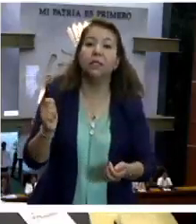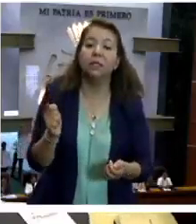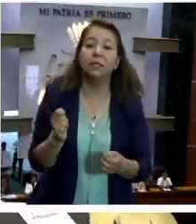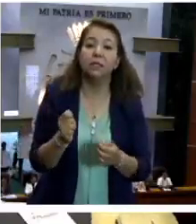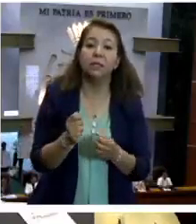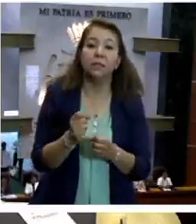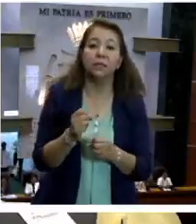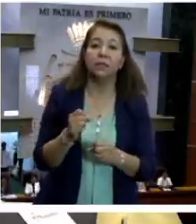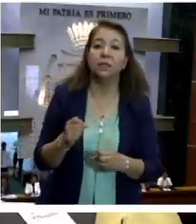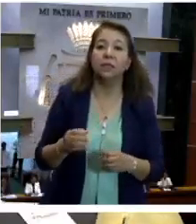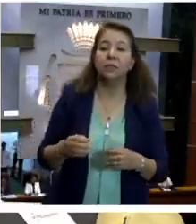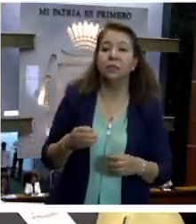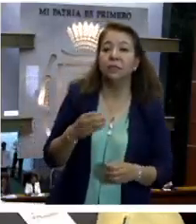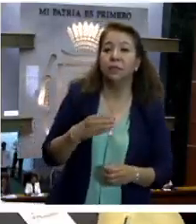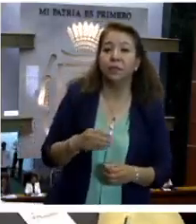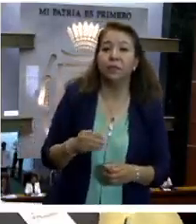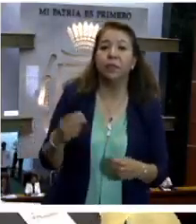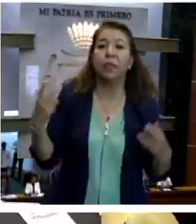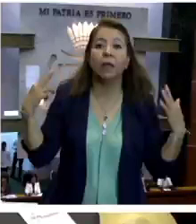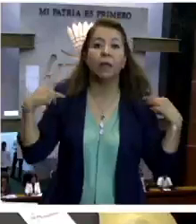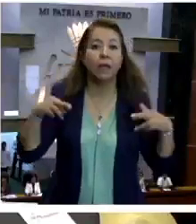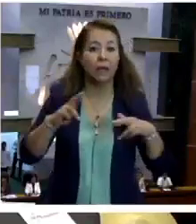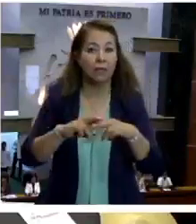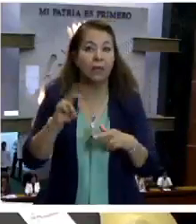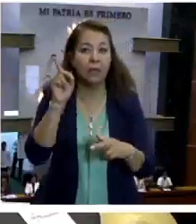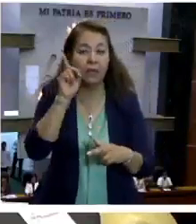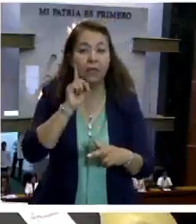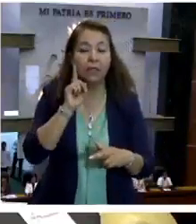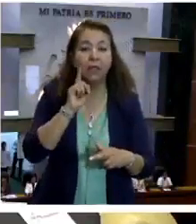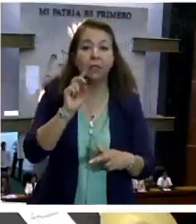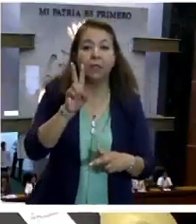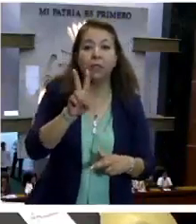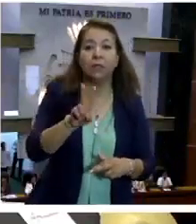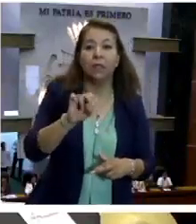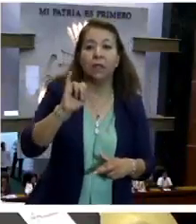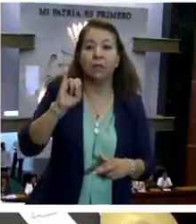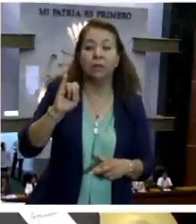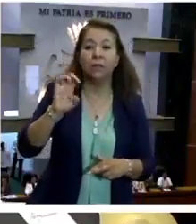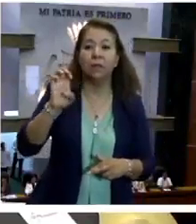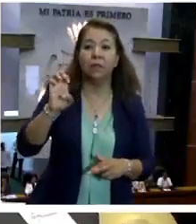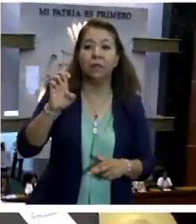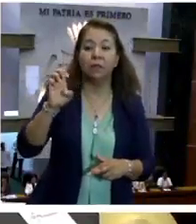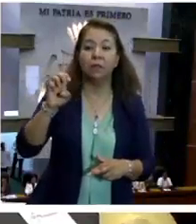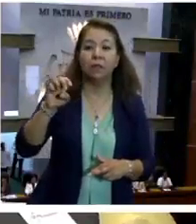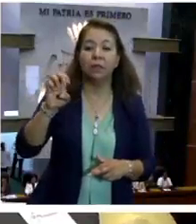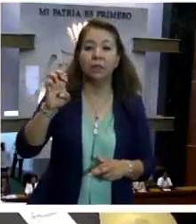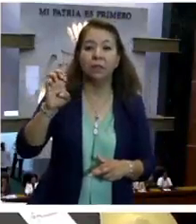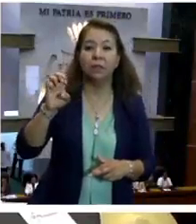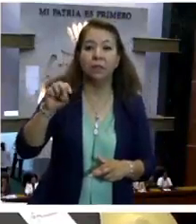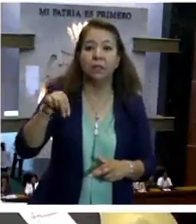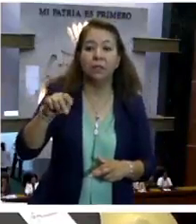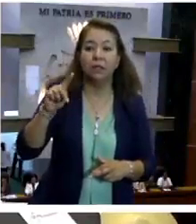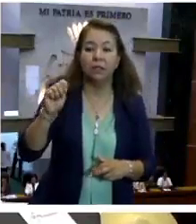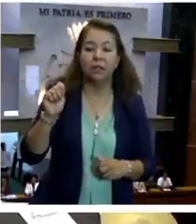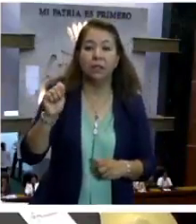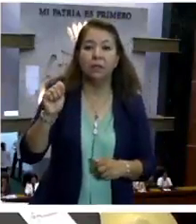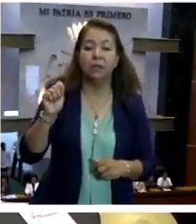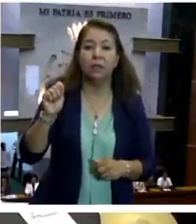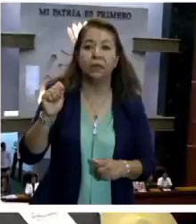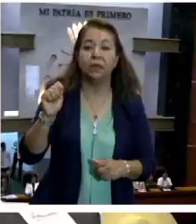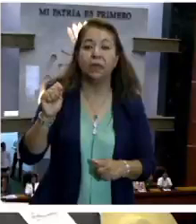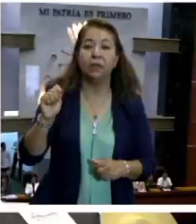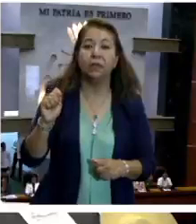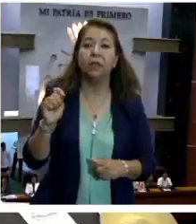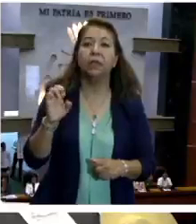de Guerrero. A la maestra Vicenta Molina, consejera del Instituto Electoral y de Participación Ciudadana